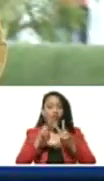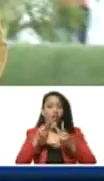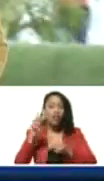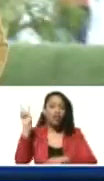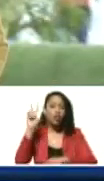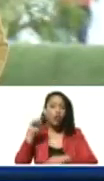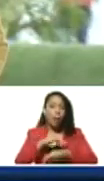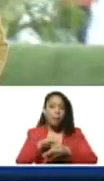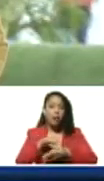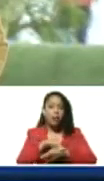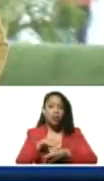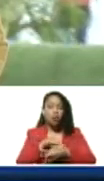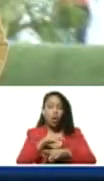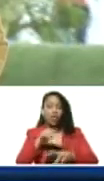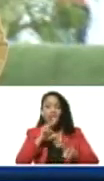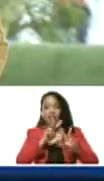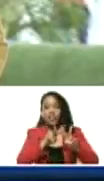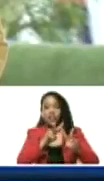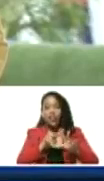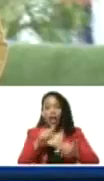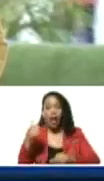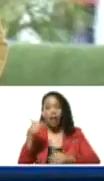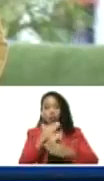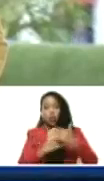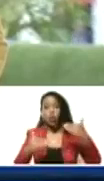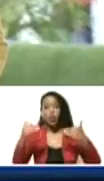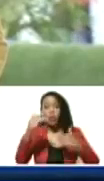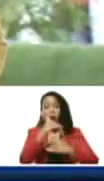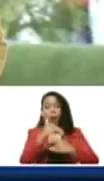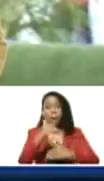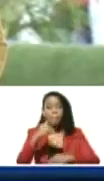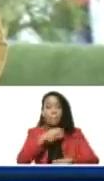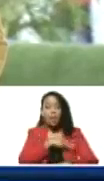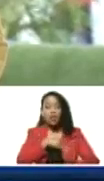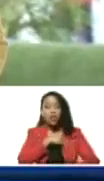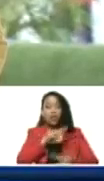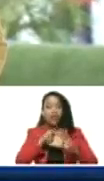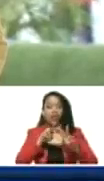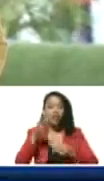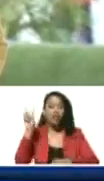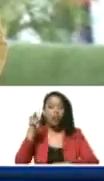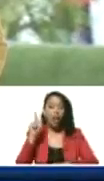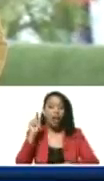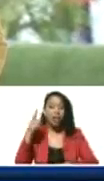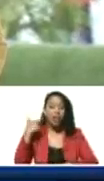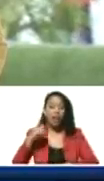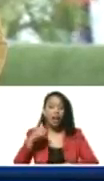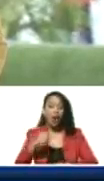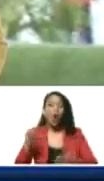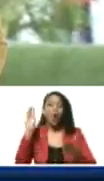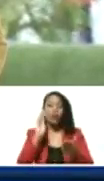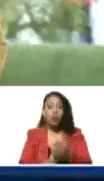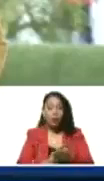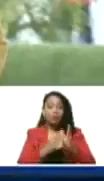ministro Villarroel, el órgano superior de la gran misión Vivienda Venezuela, tiene que